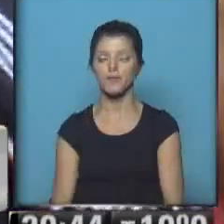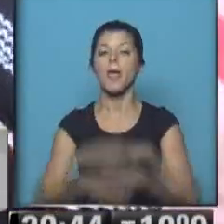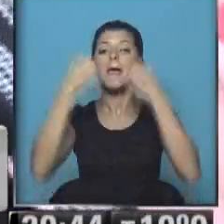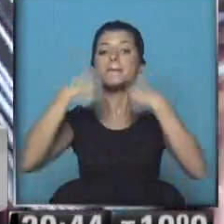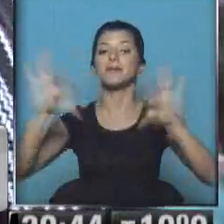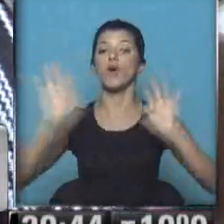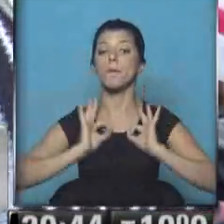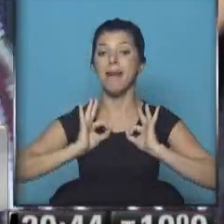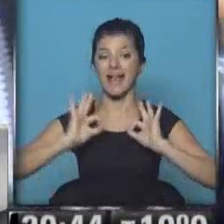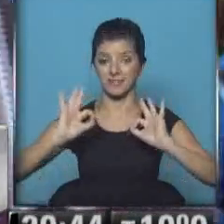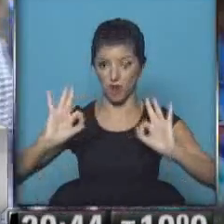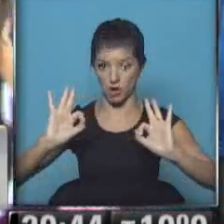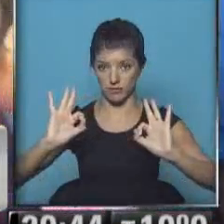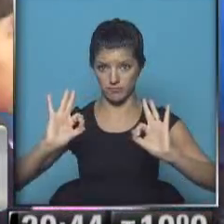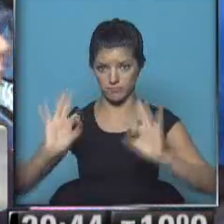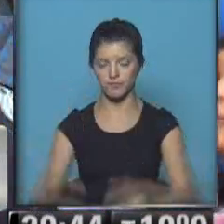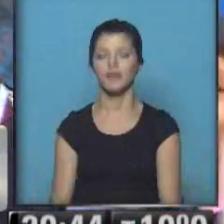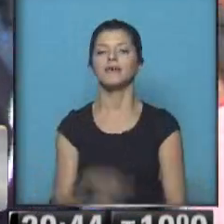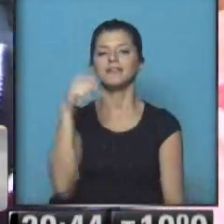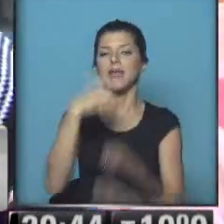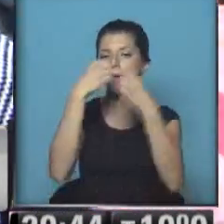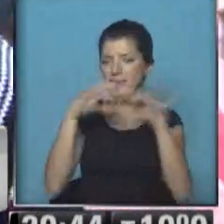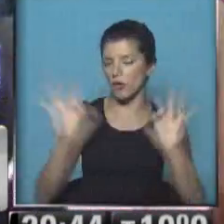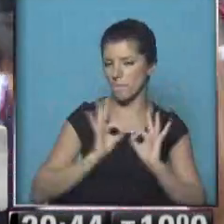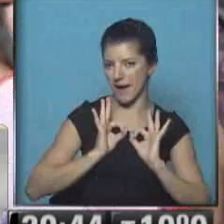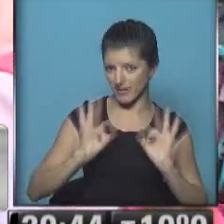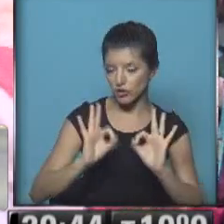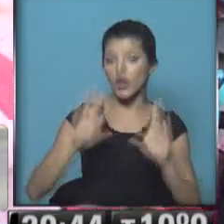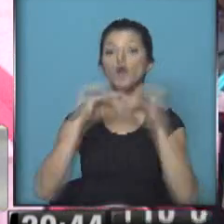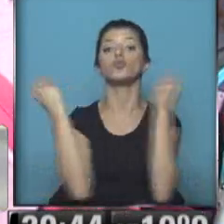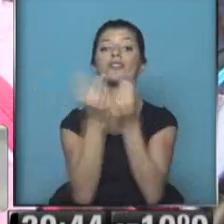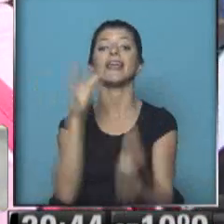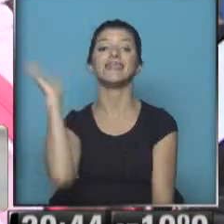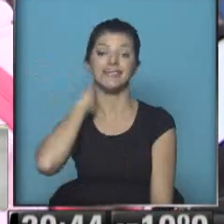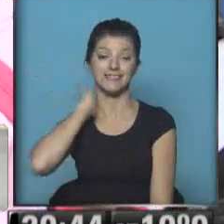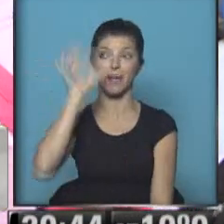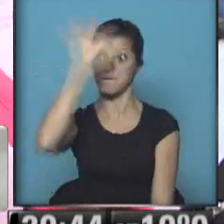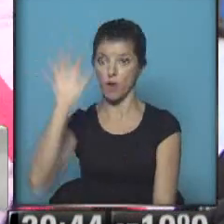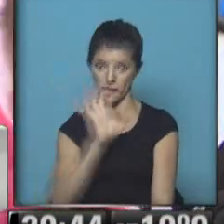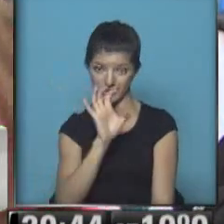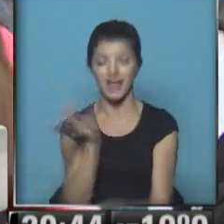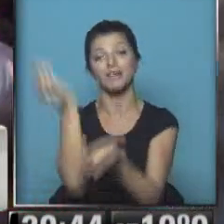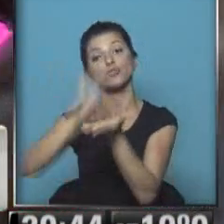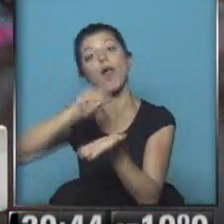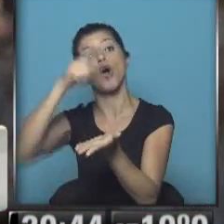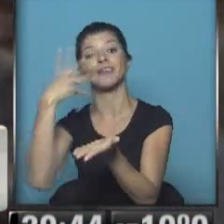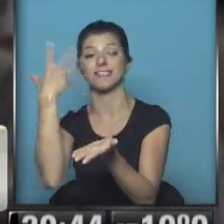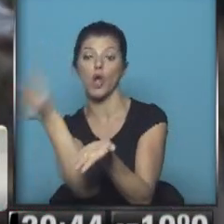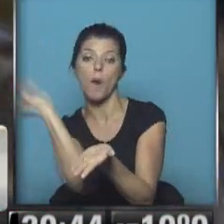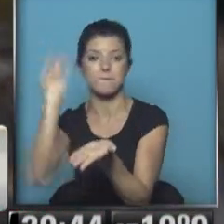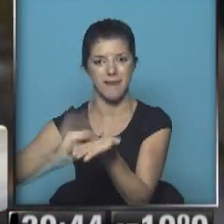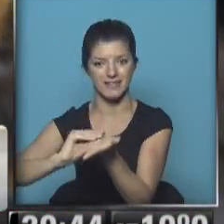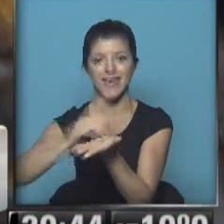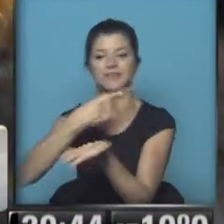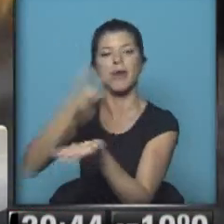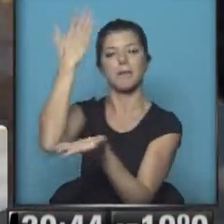Empezaron las vacaciones. Se inició el receso escolar en 16 provincias, que se suman a otras 5 que comenzaron la